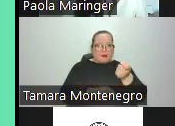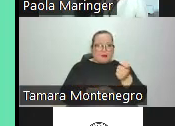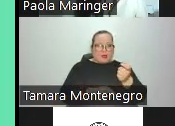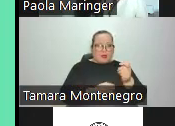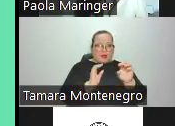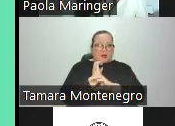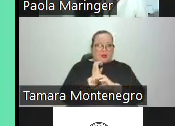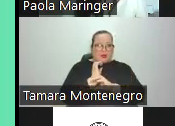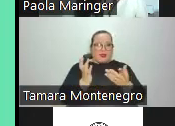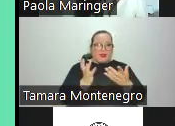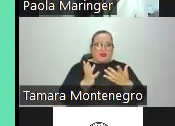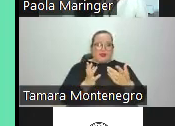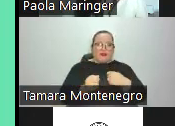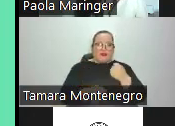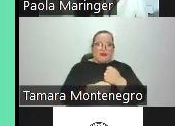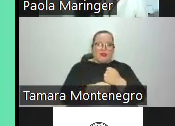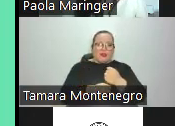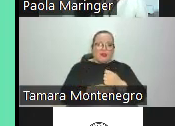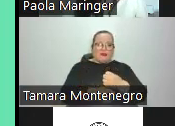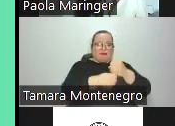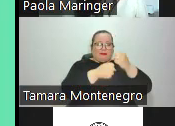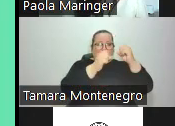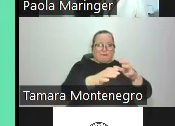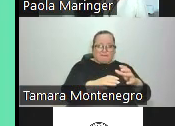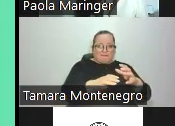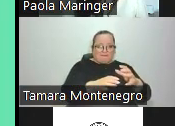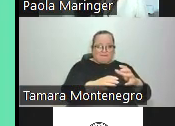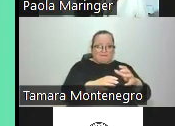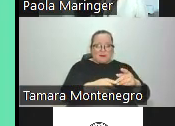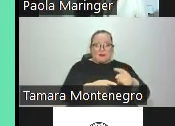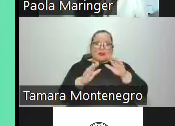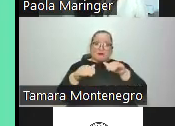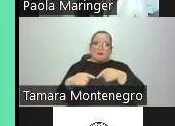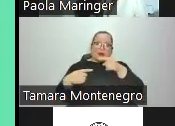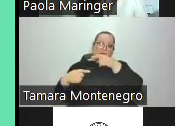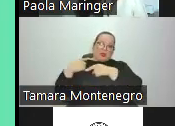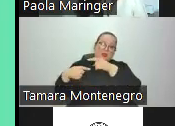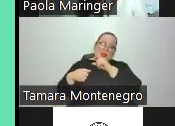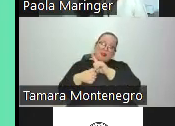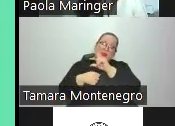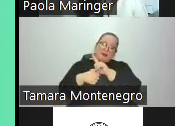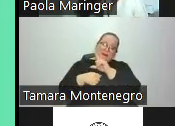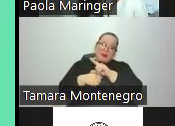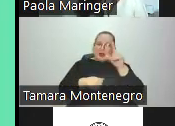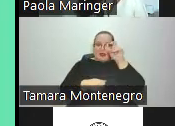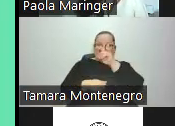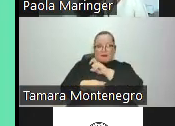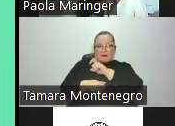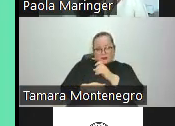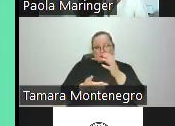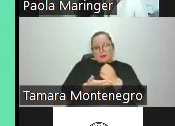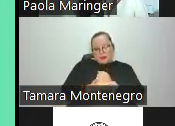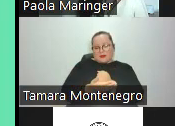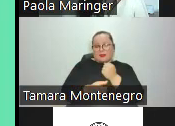yo digo, pero ¿y cómo? Y más encima voy a abandonar. Entonces, desde la historia triste de mi historia laboral, que me costó muchísimo